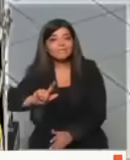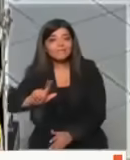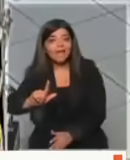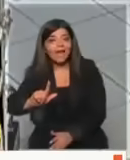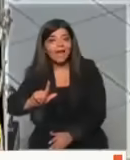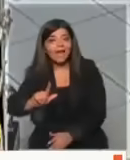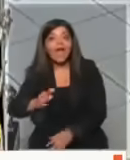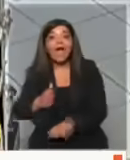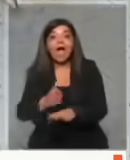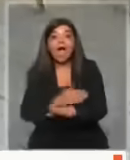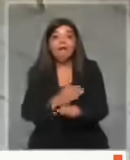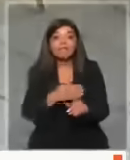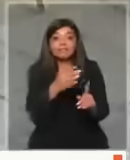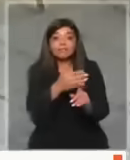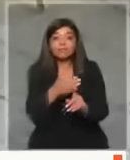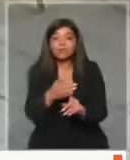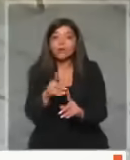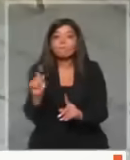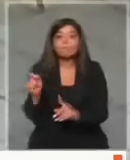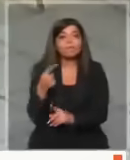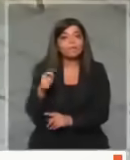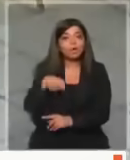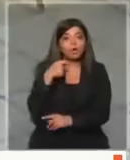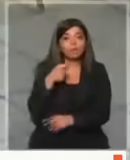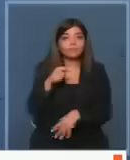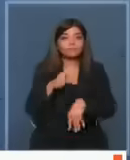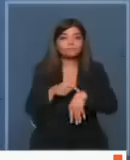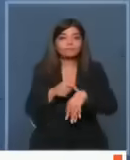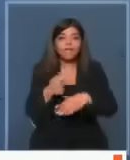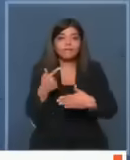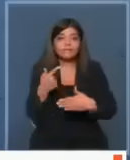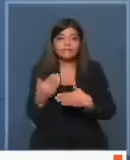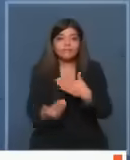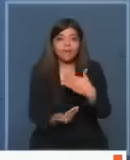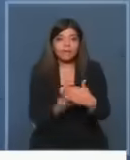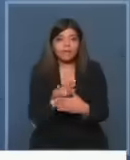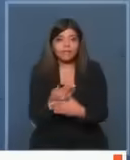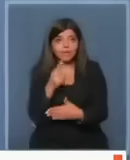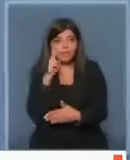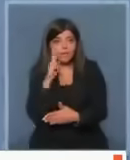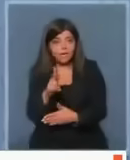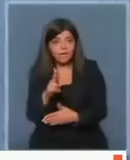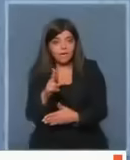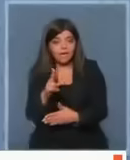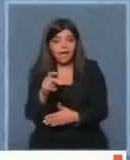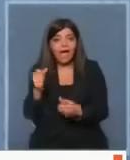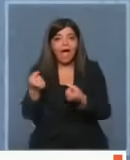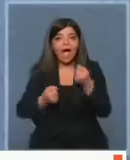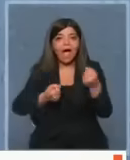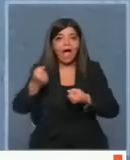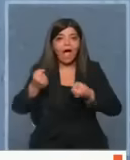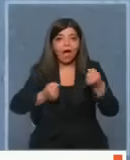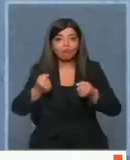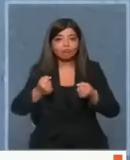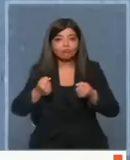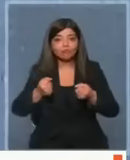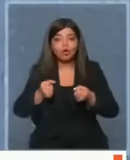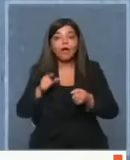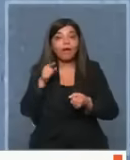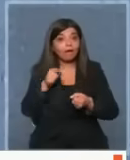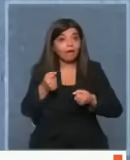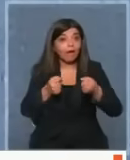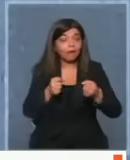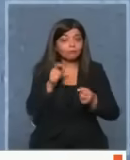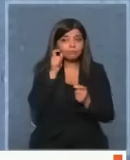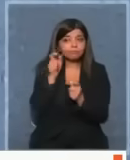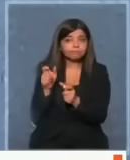algo. Cerca de las 7 de la mañana, estacionado, se ve este vehículo Suzuki Expreso, que tuvo el rol de vigilancia mientras se